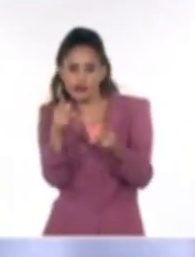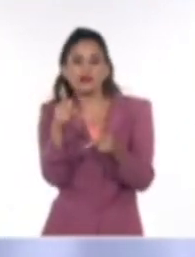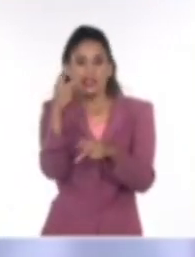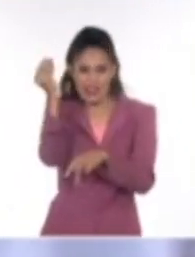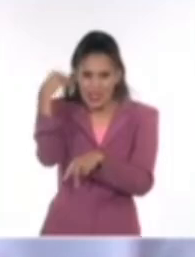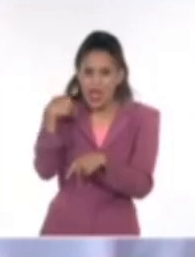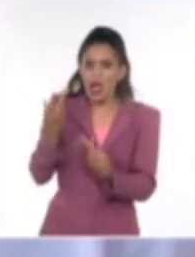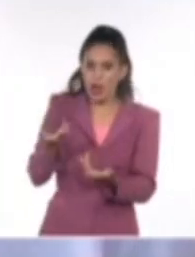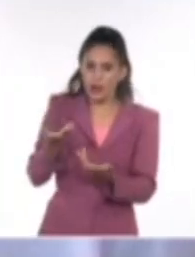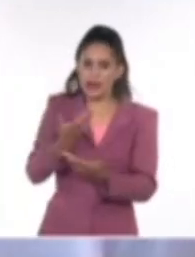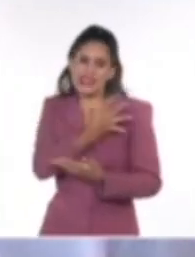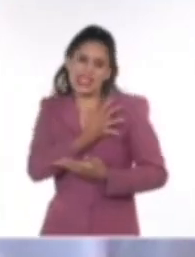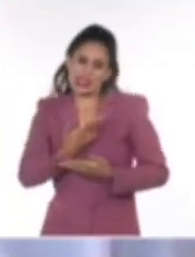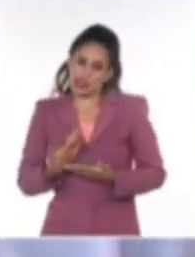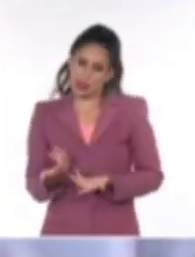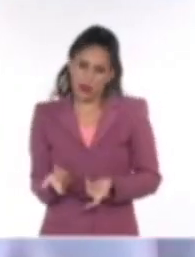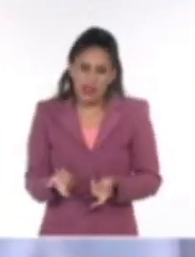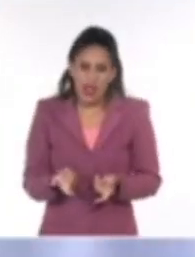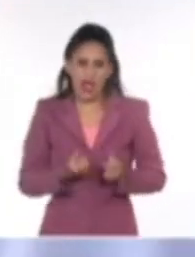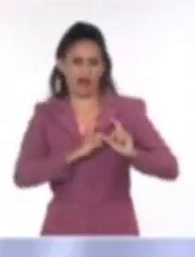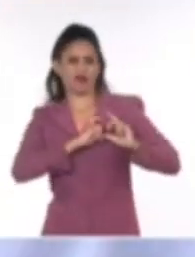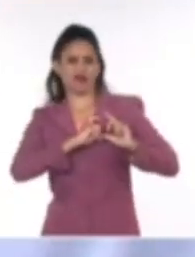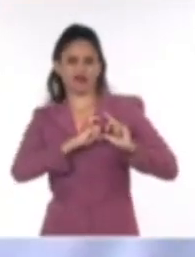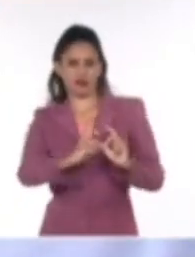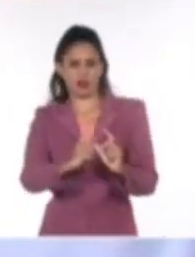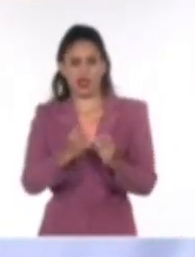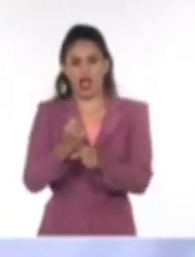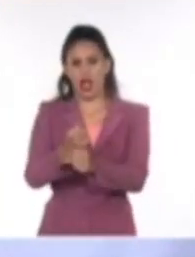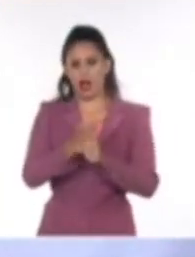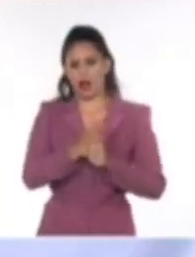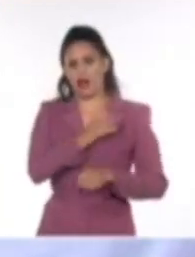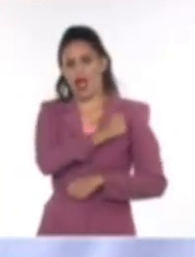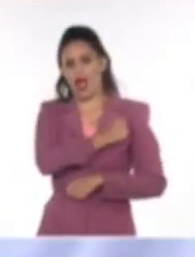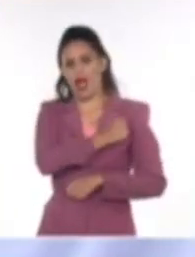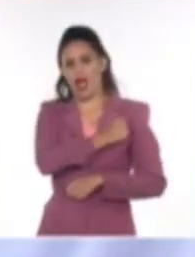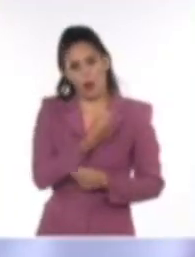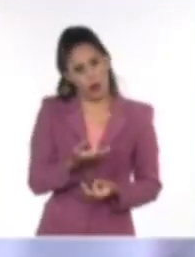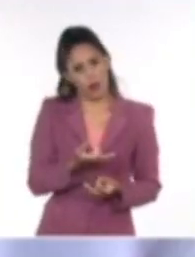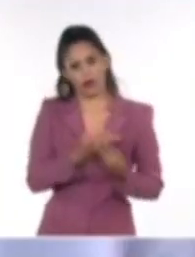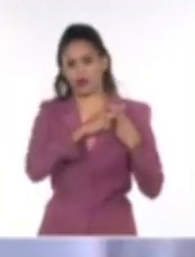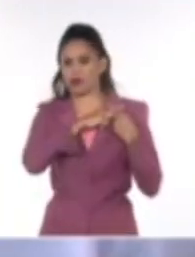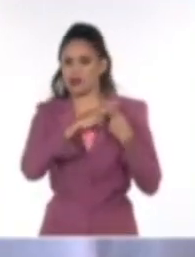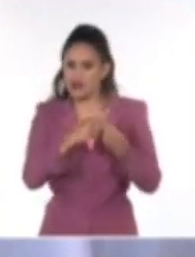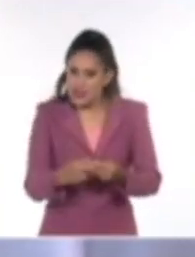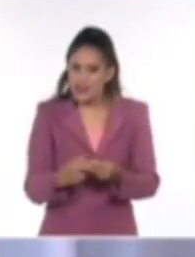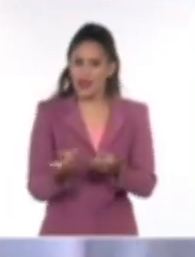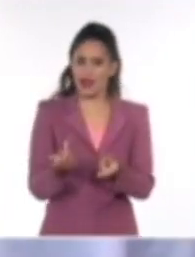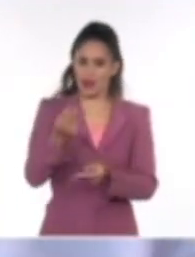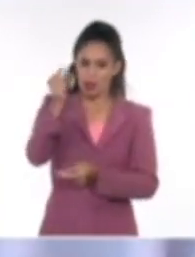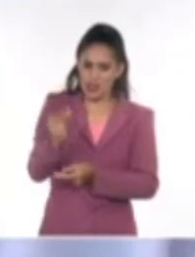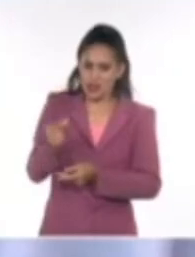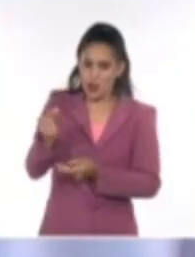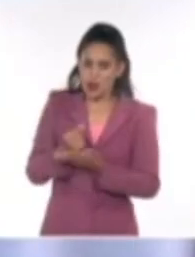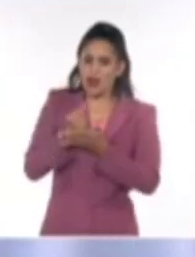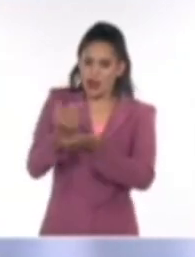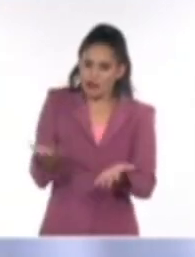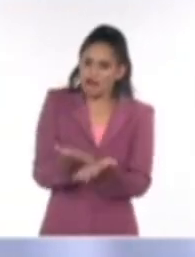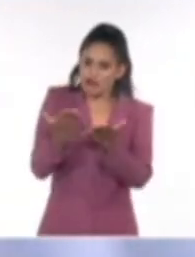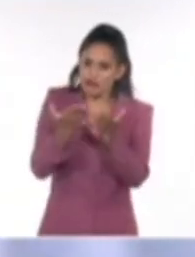la sensibilidad, el amor y la responsabilidad ante estas personas hace que el país